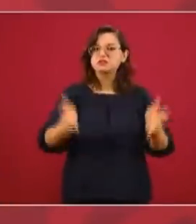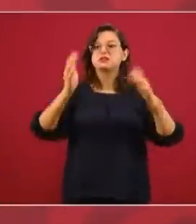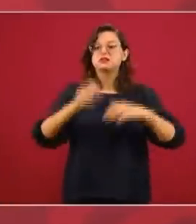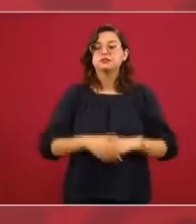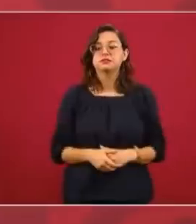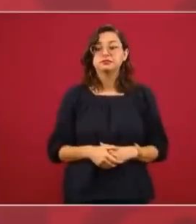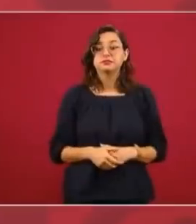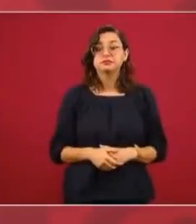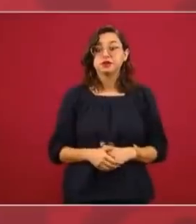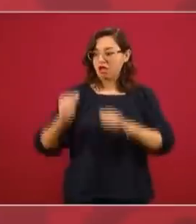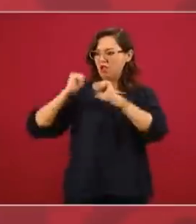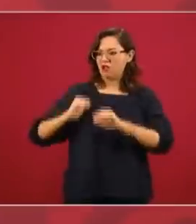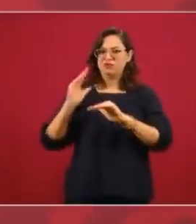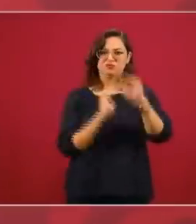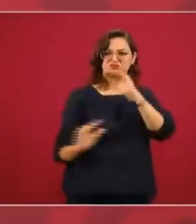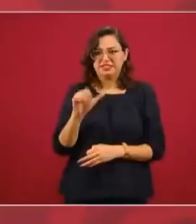El fiscal